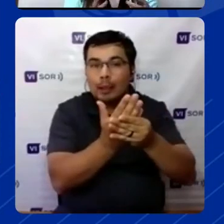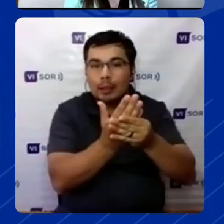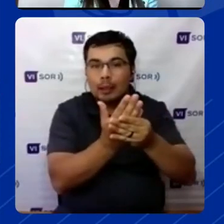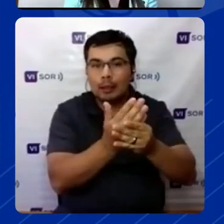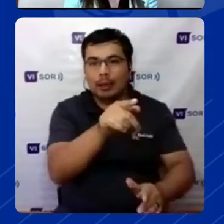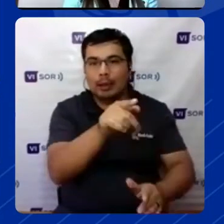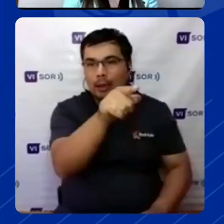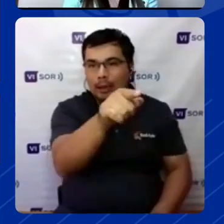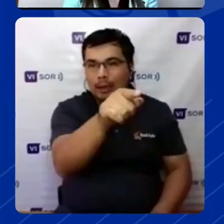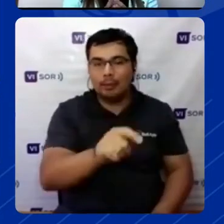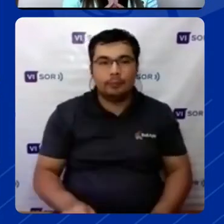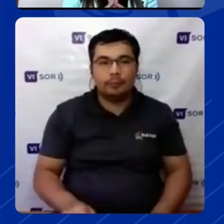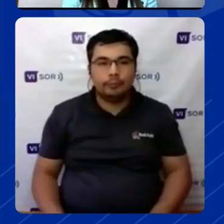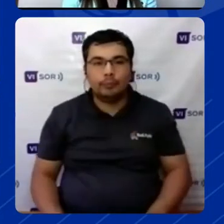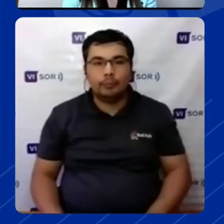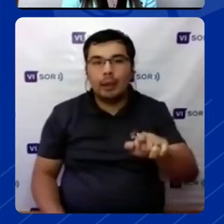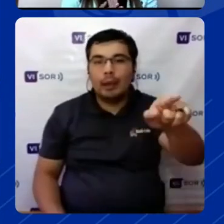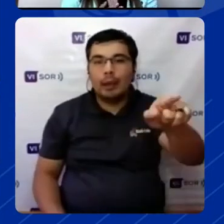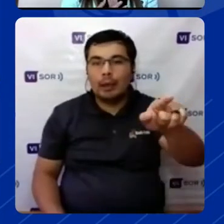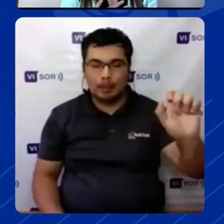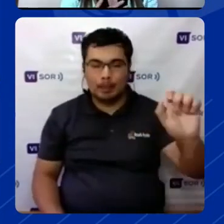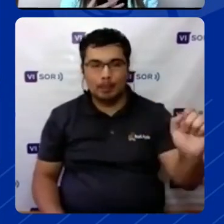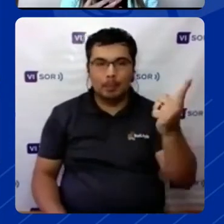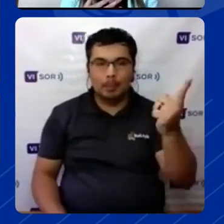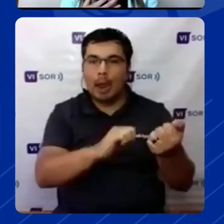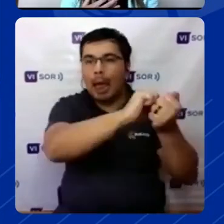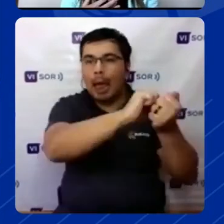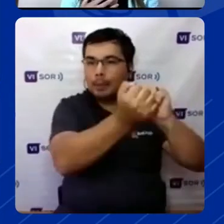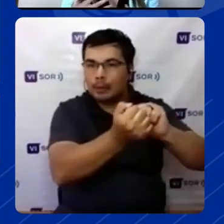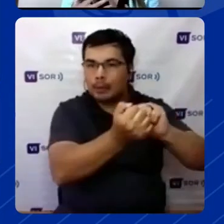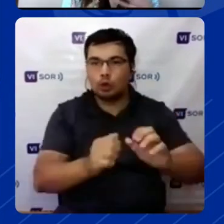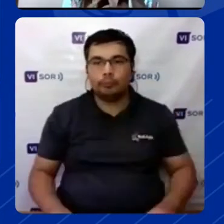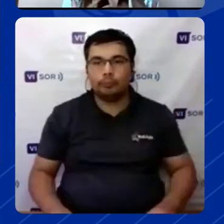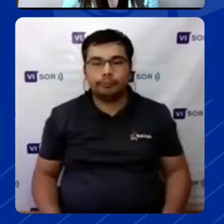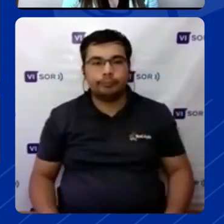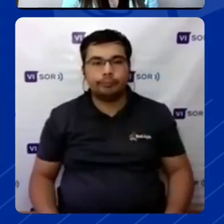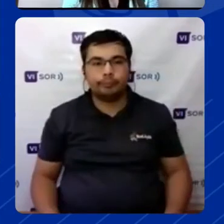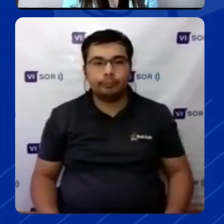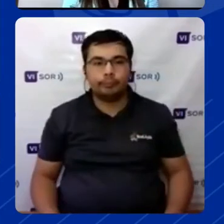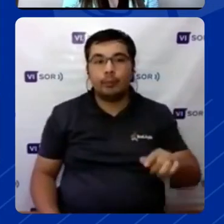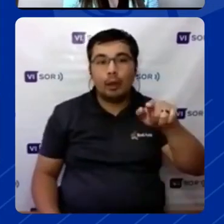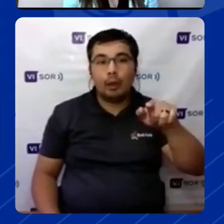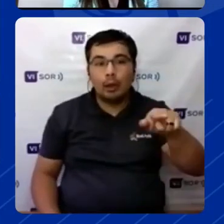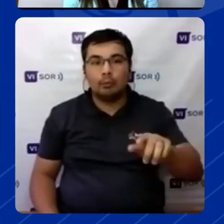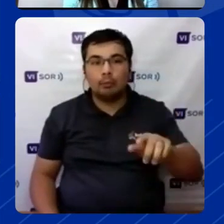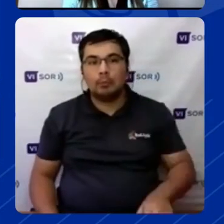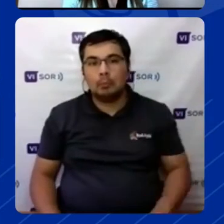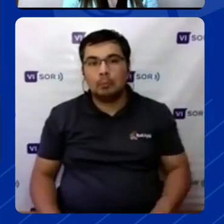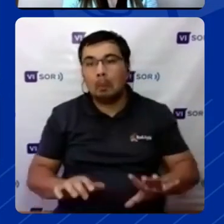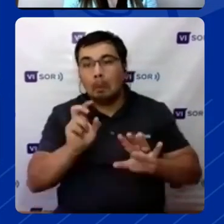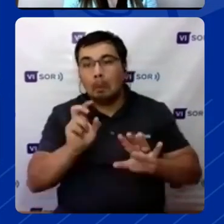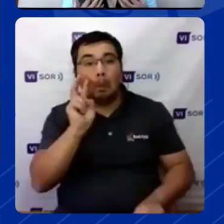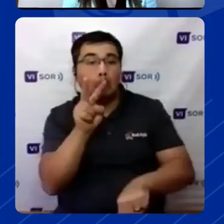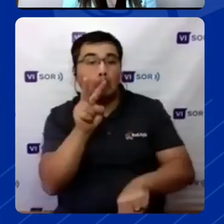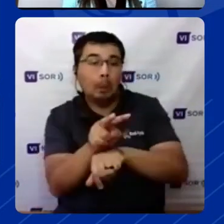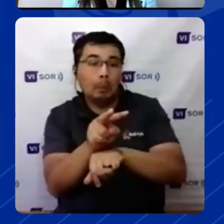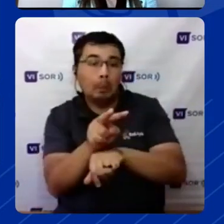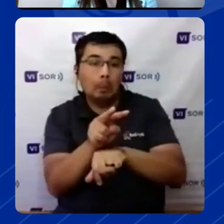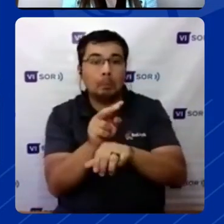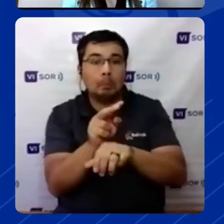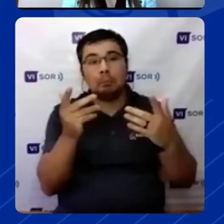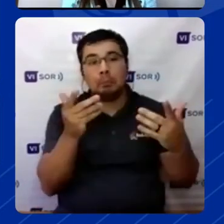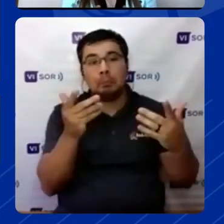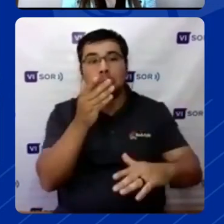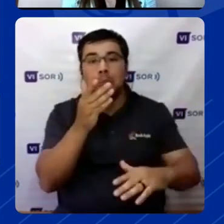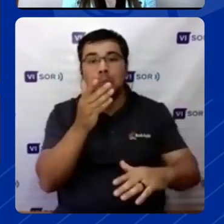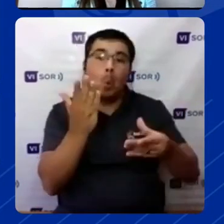de una primera adaptación, y a simple vista podríamos pensar que es un documento accesible, que